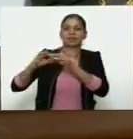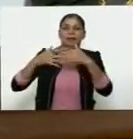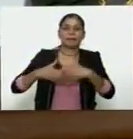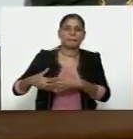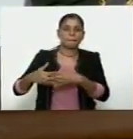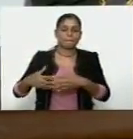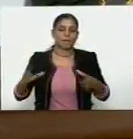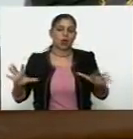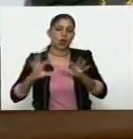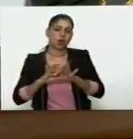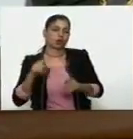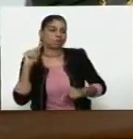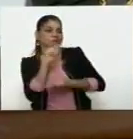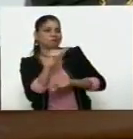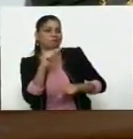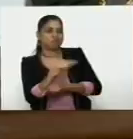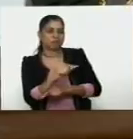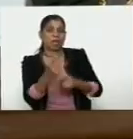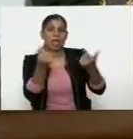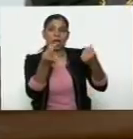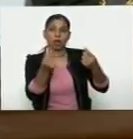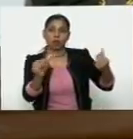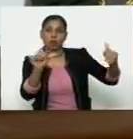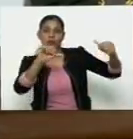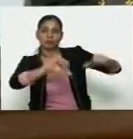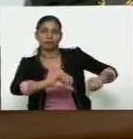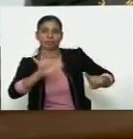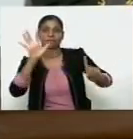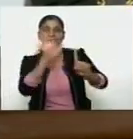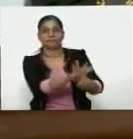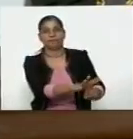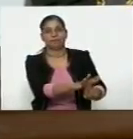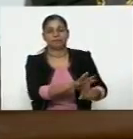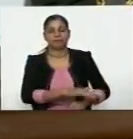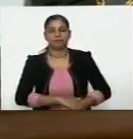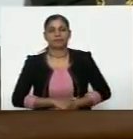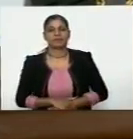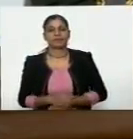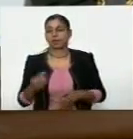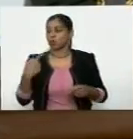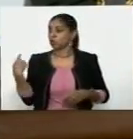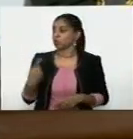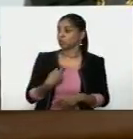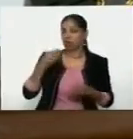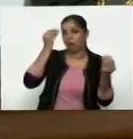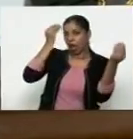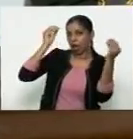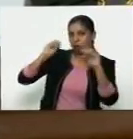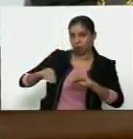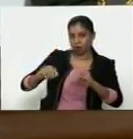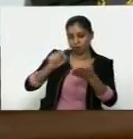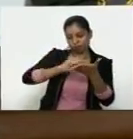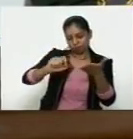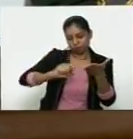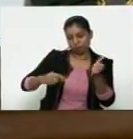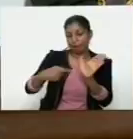socavar la soberanía económica de Venezuela. Acuerda,